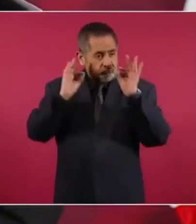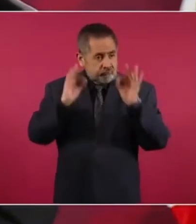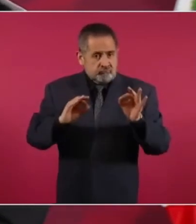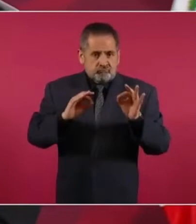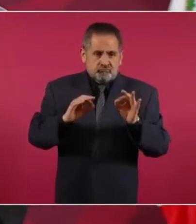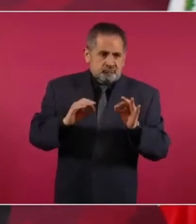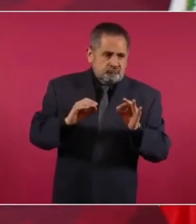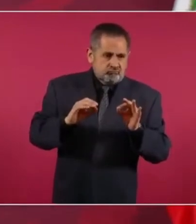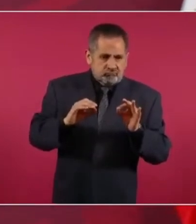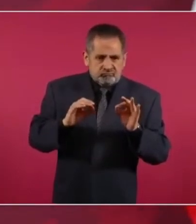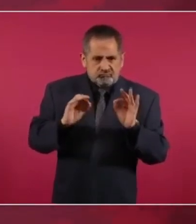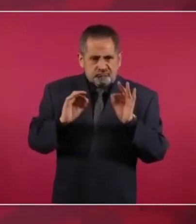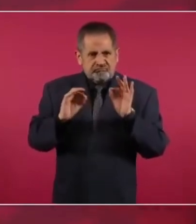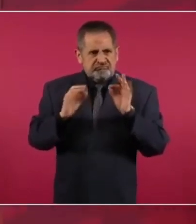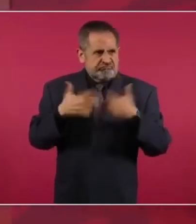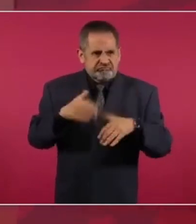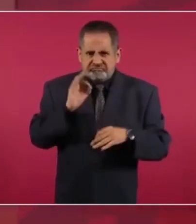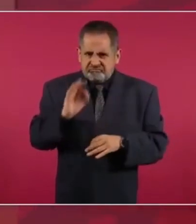técnicamente